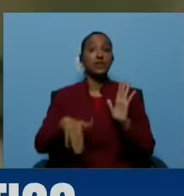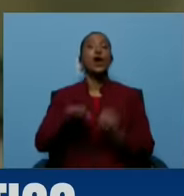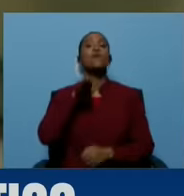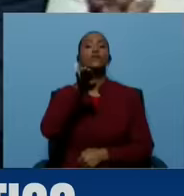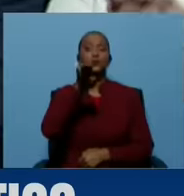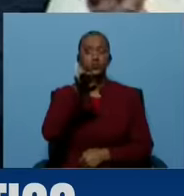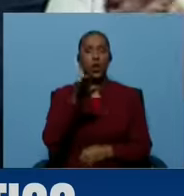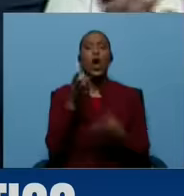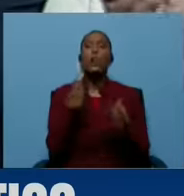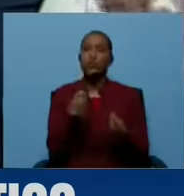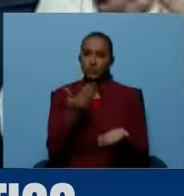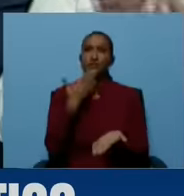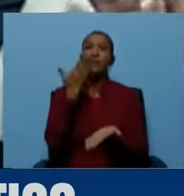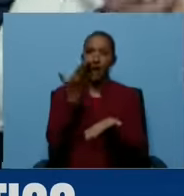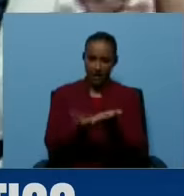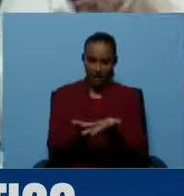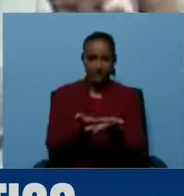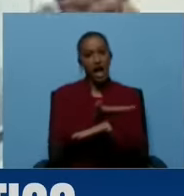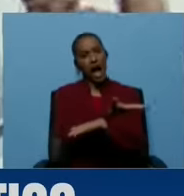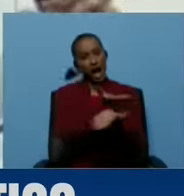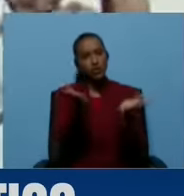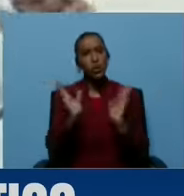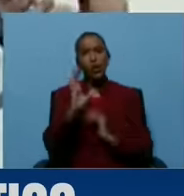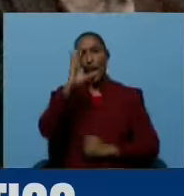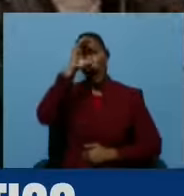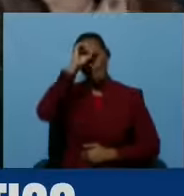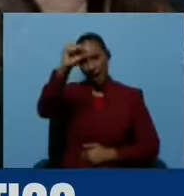gracias, estimados embajadores y embajadoras.